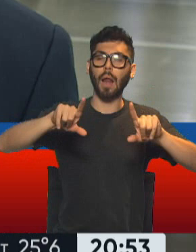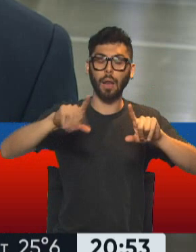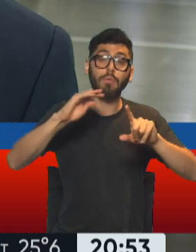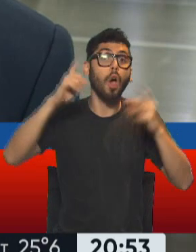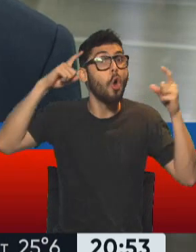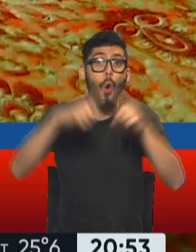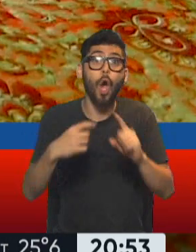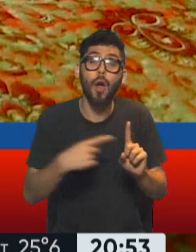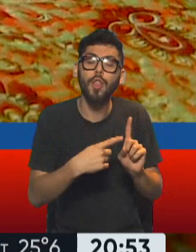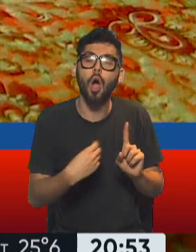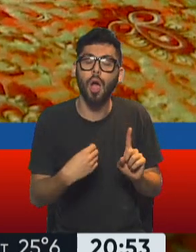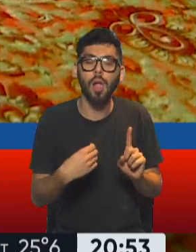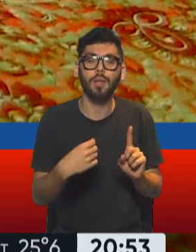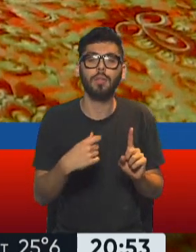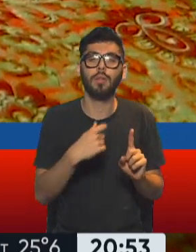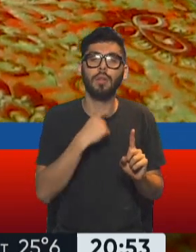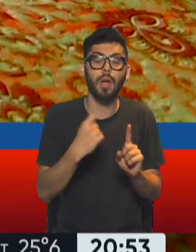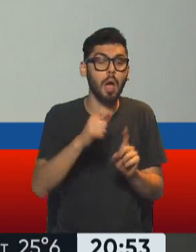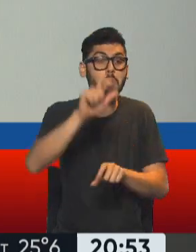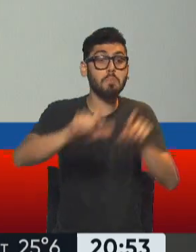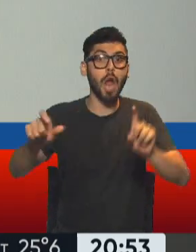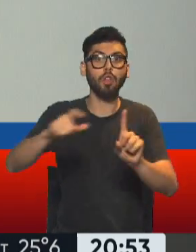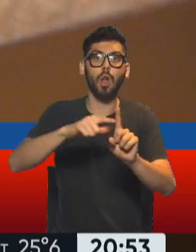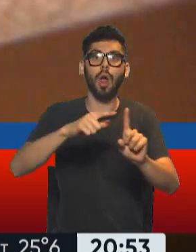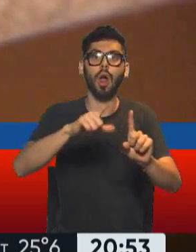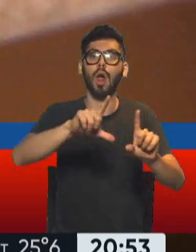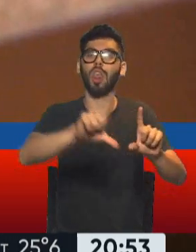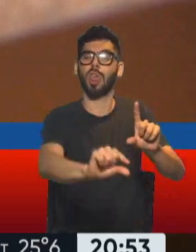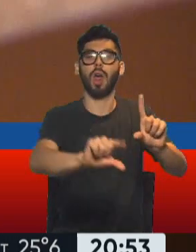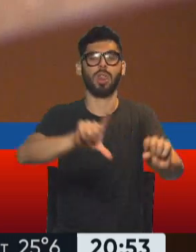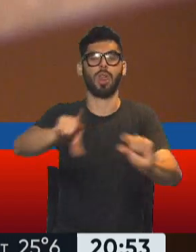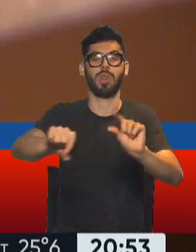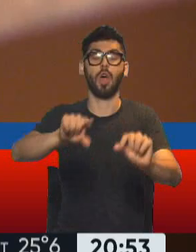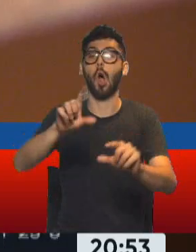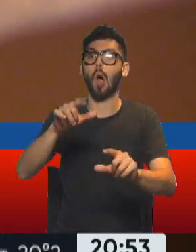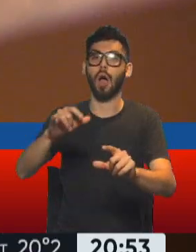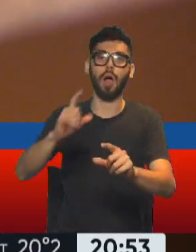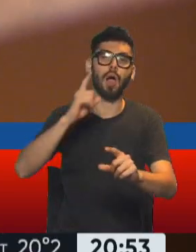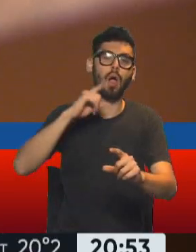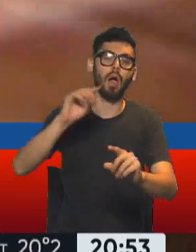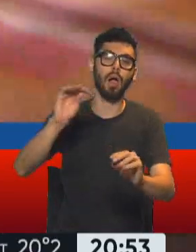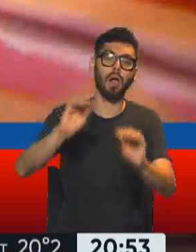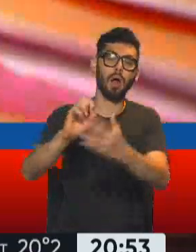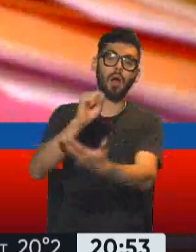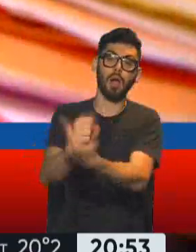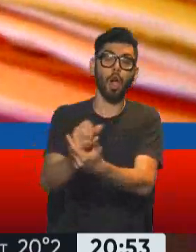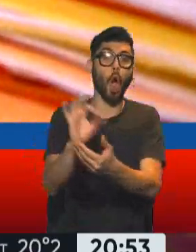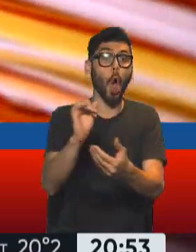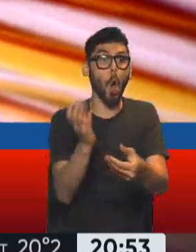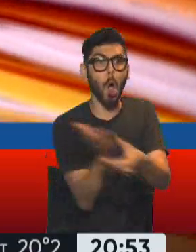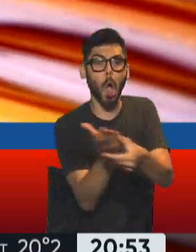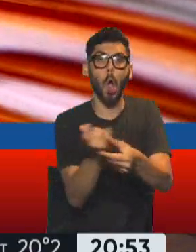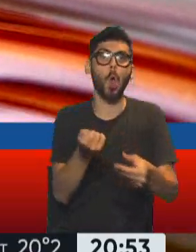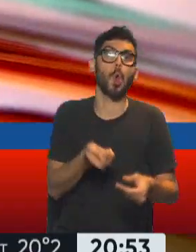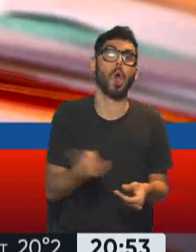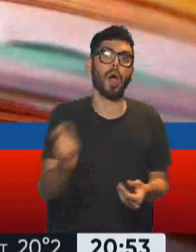principal era desacreditar personas estigmatizar las al mar los famosos carpetazos es decir